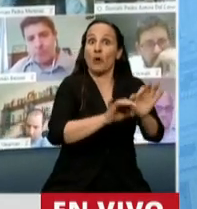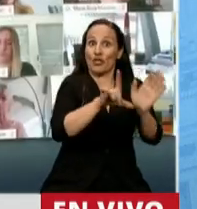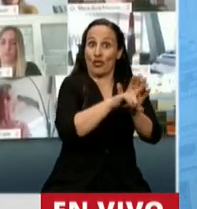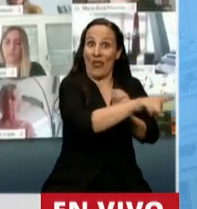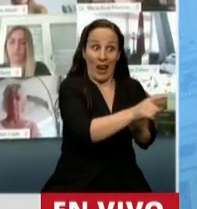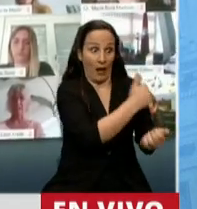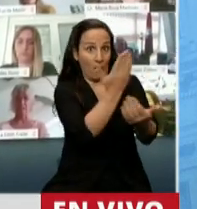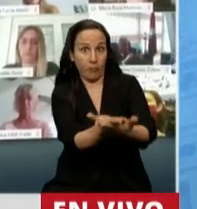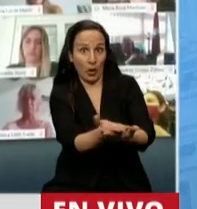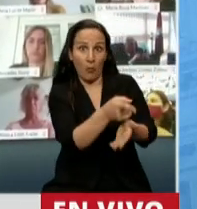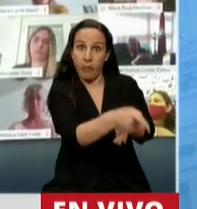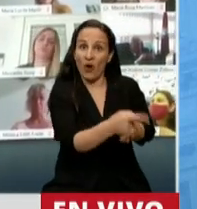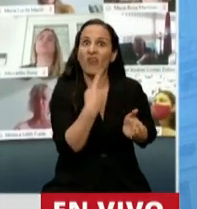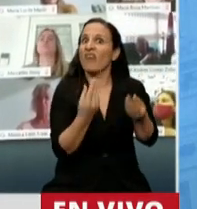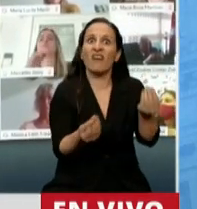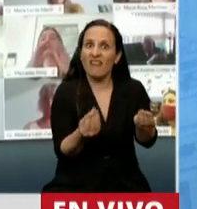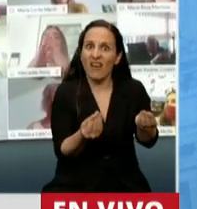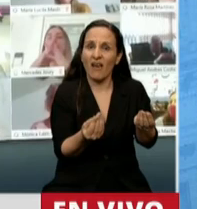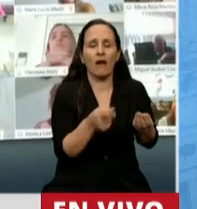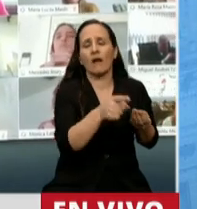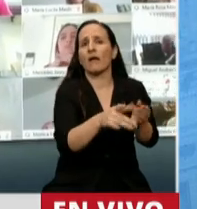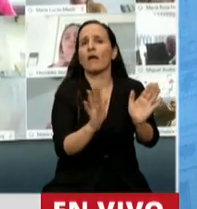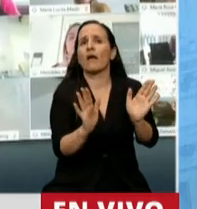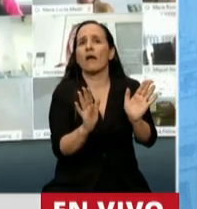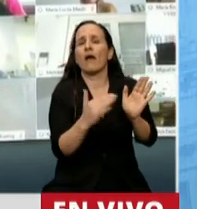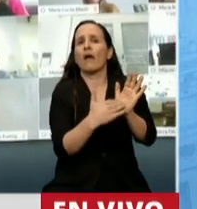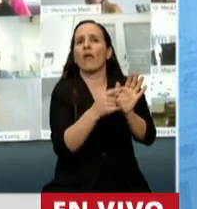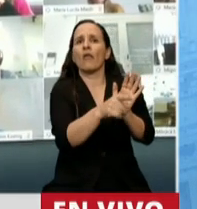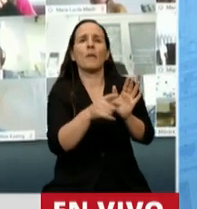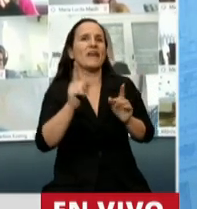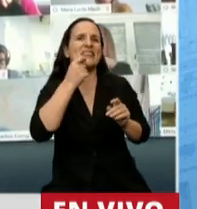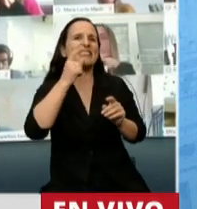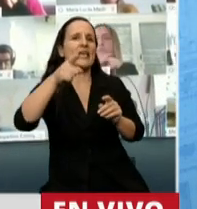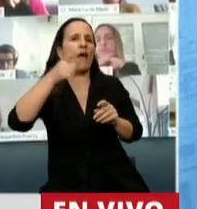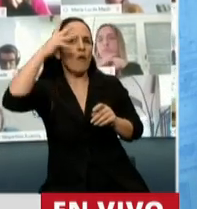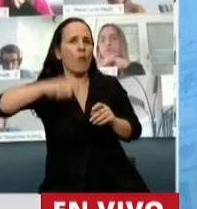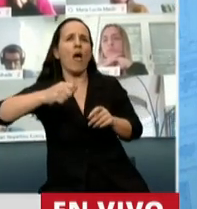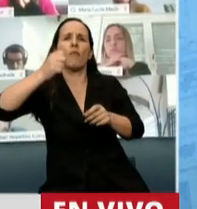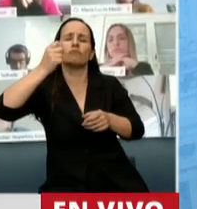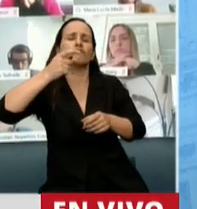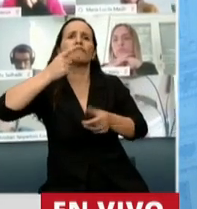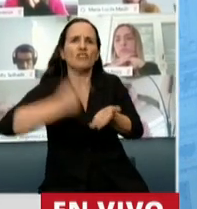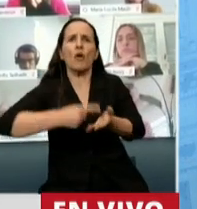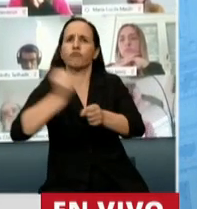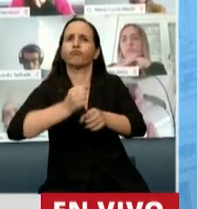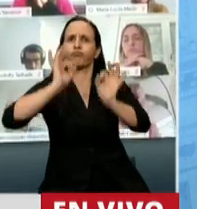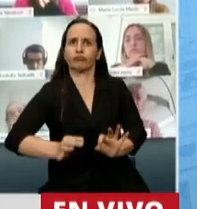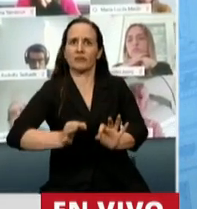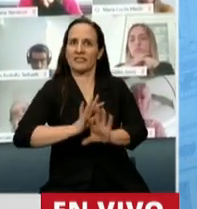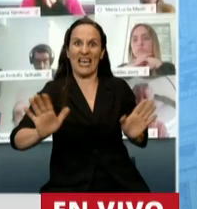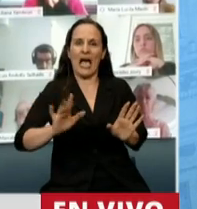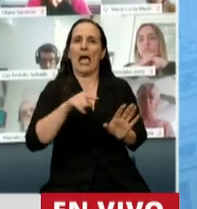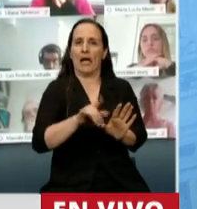mayoría establece que hasta que la causa no tenga condena penal firme por lo cual levanta lavar y corre la